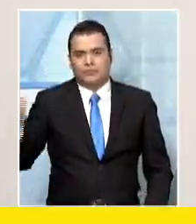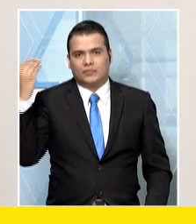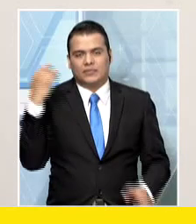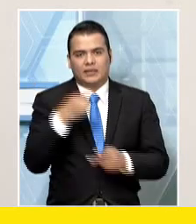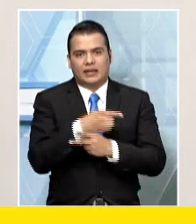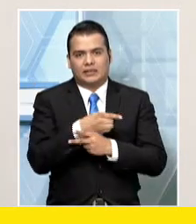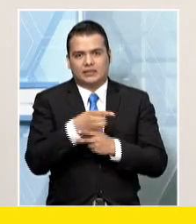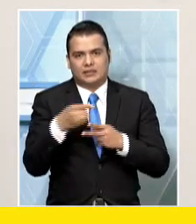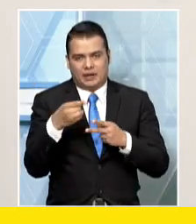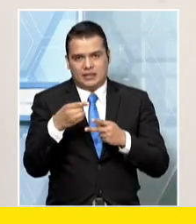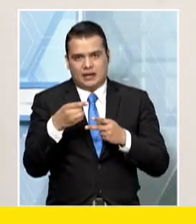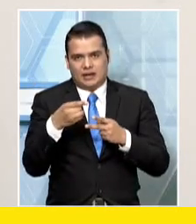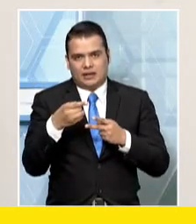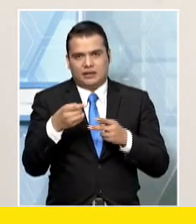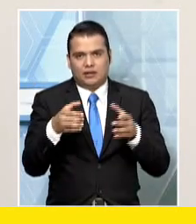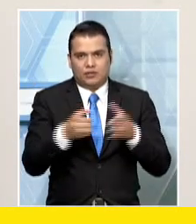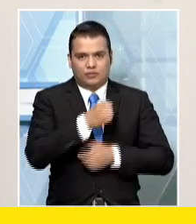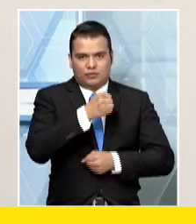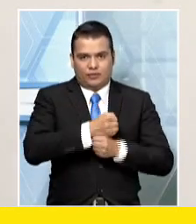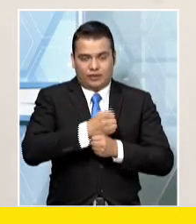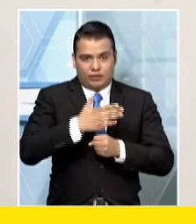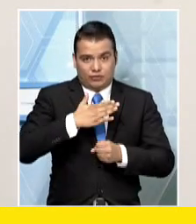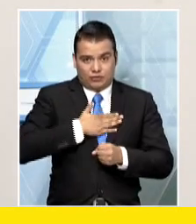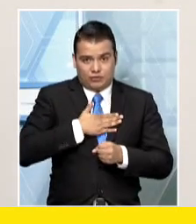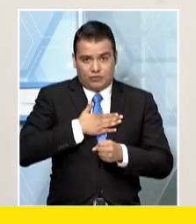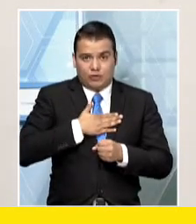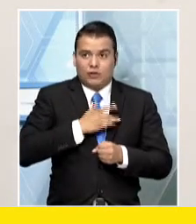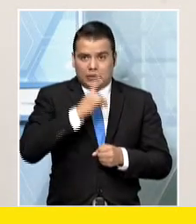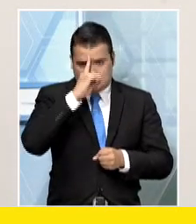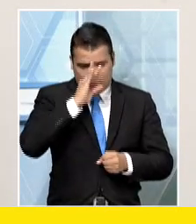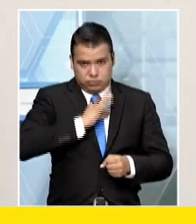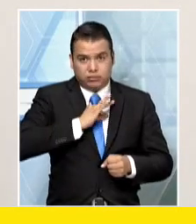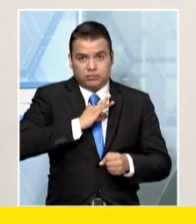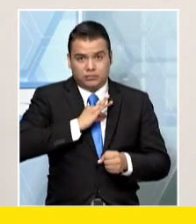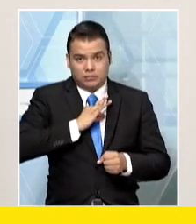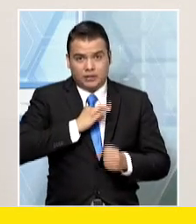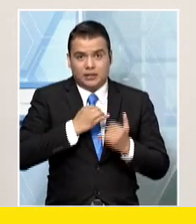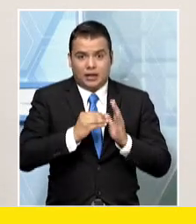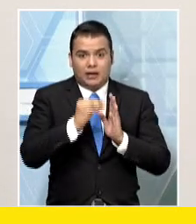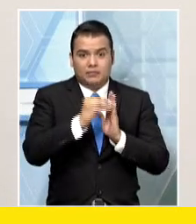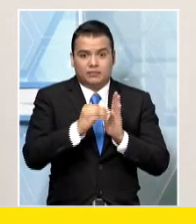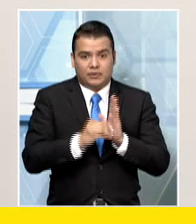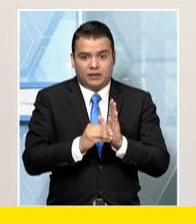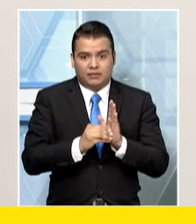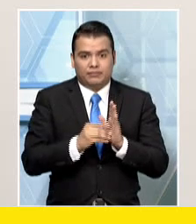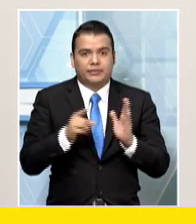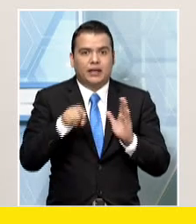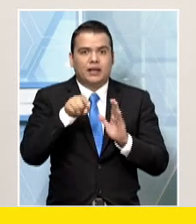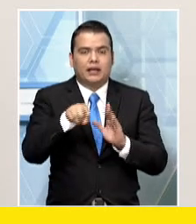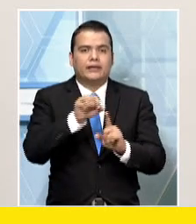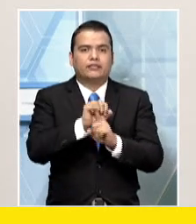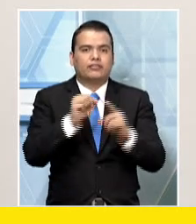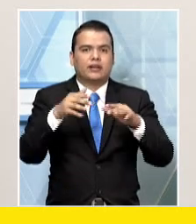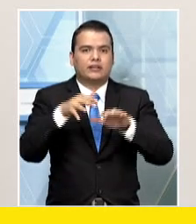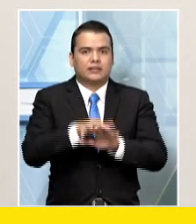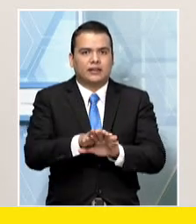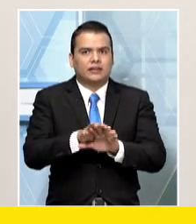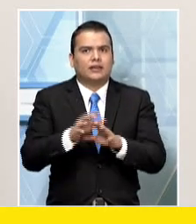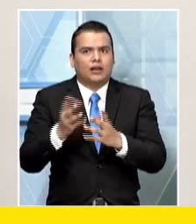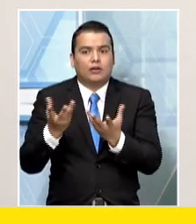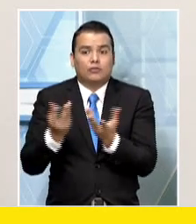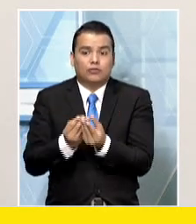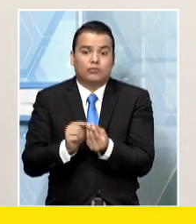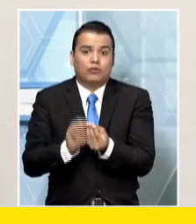pasada, lastimosamente, mi equipo de trabajo y yo hemos sido víctimas de amenazas por las redes sociales de parte de un grupo